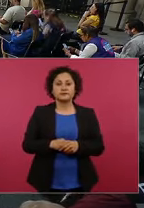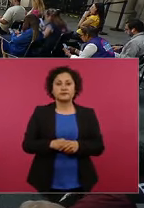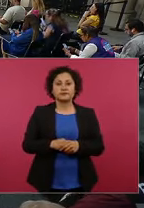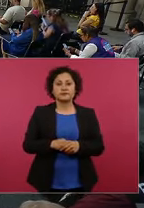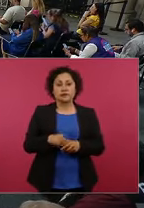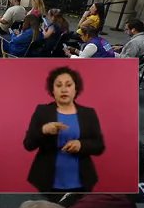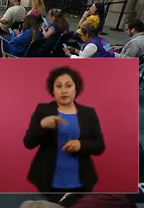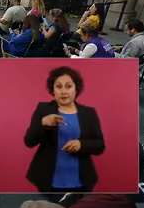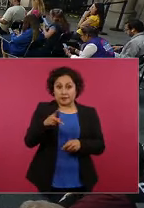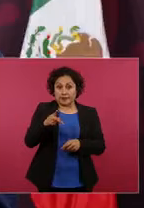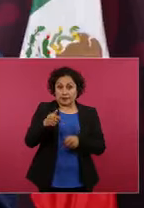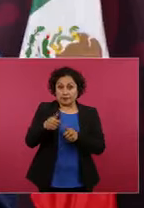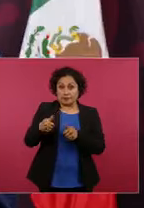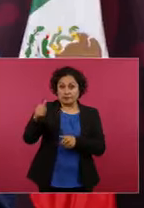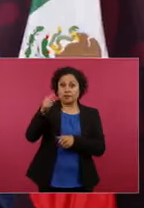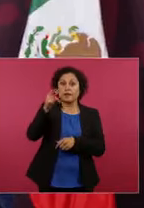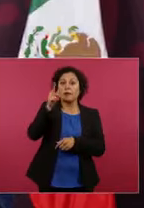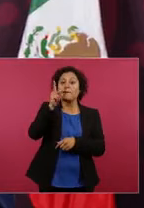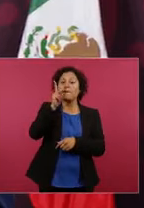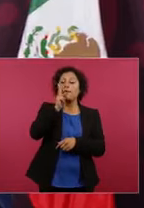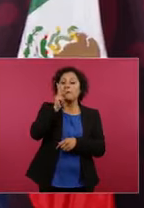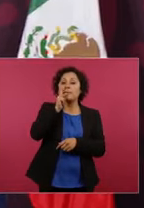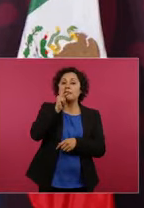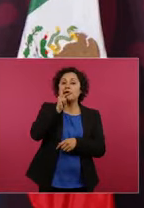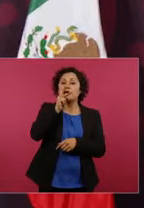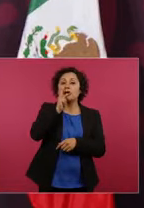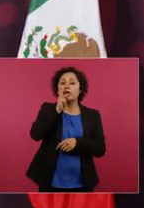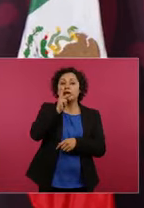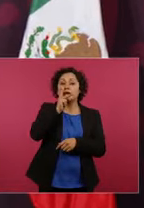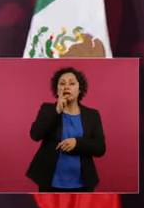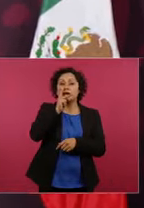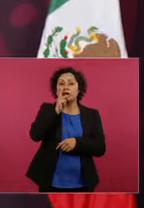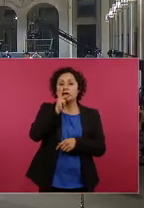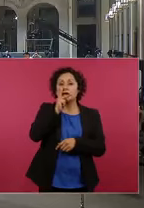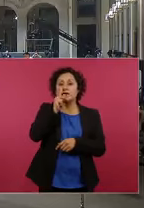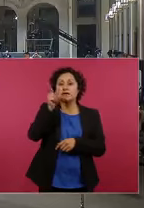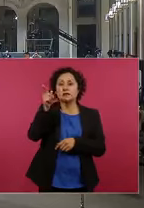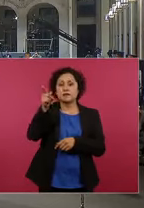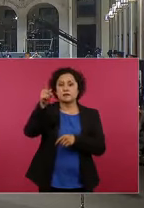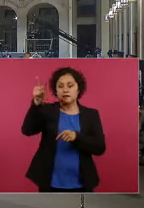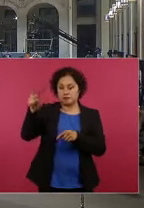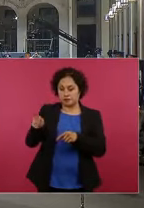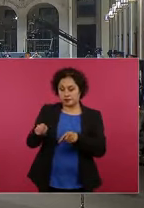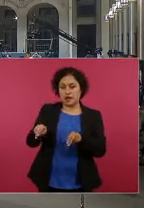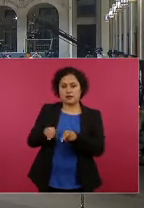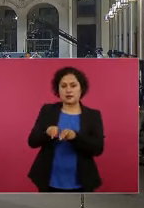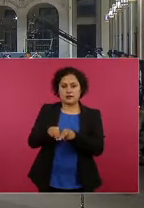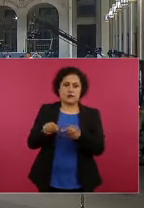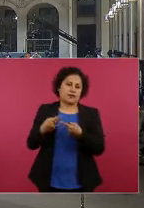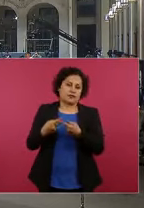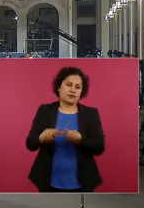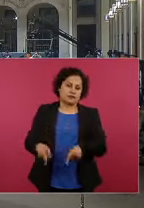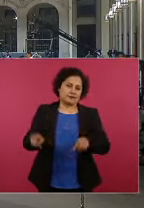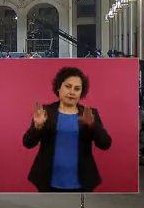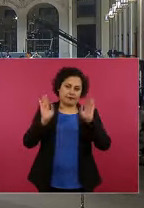Pero el papá, porque ya el nieto es otra cosa, tampoco es